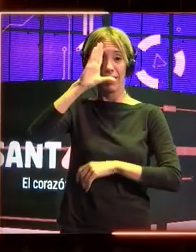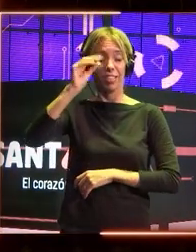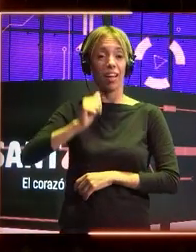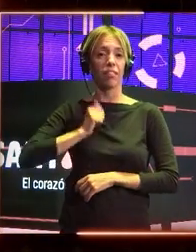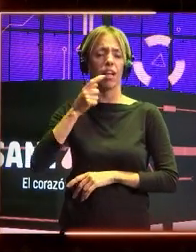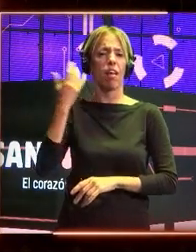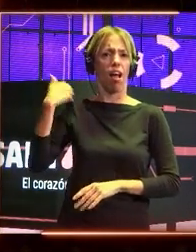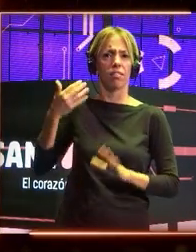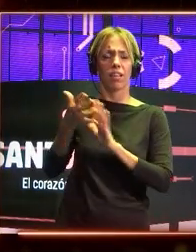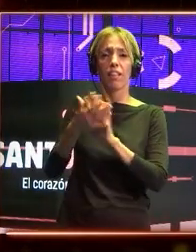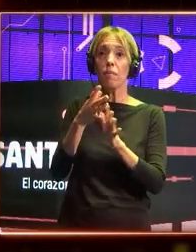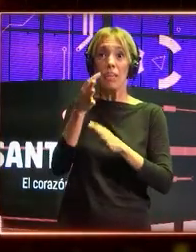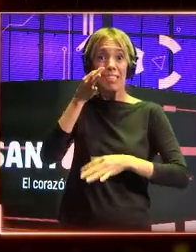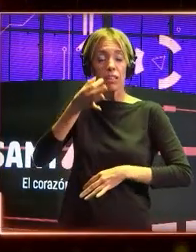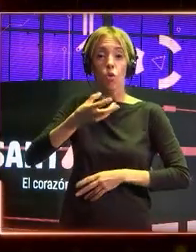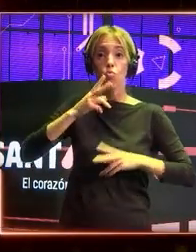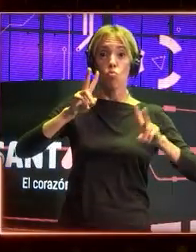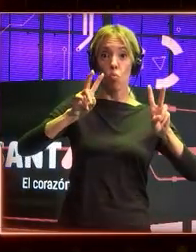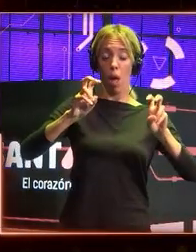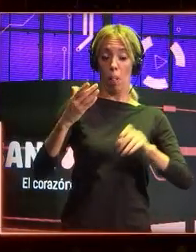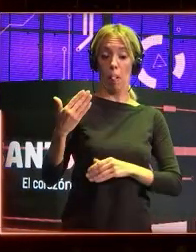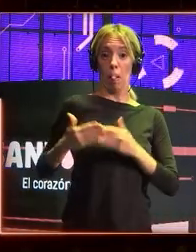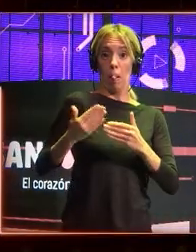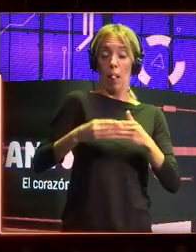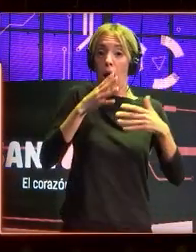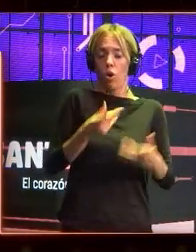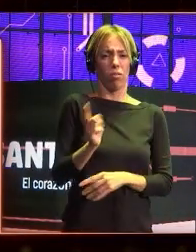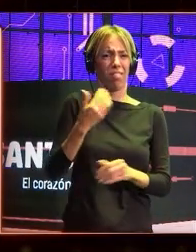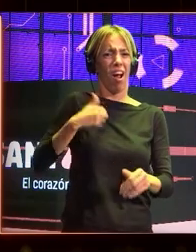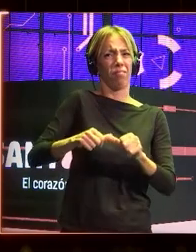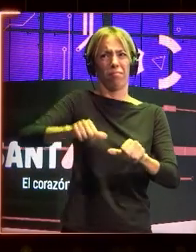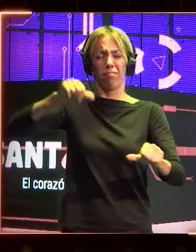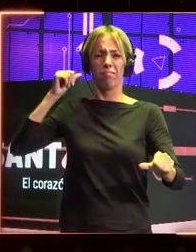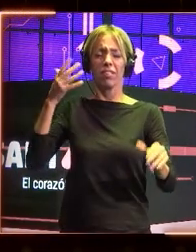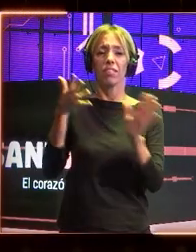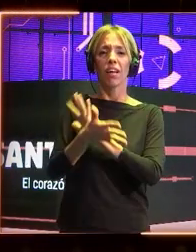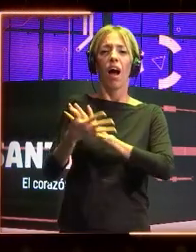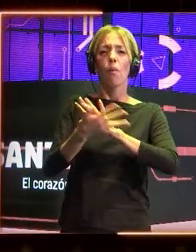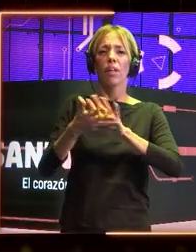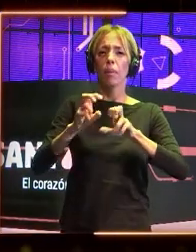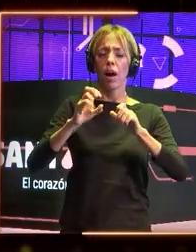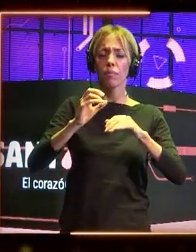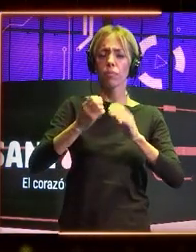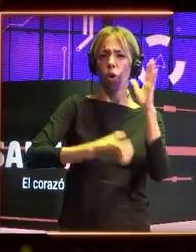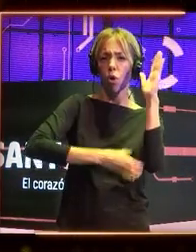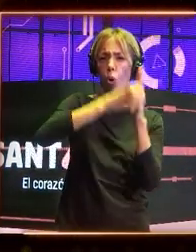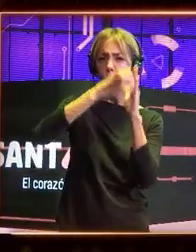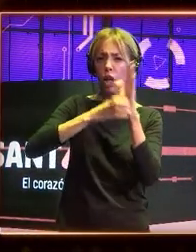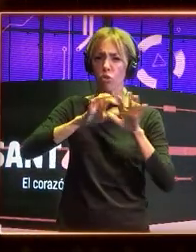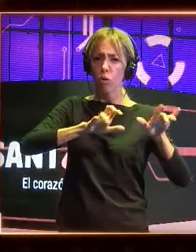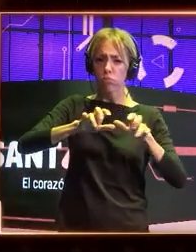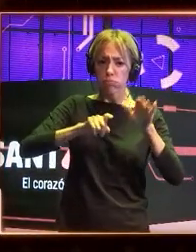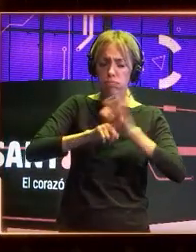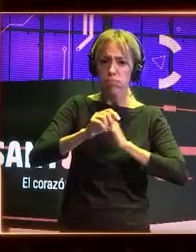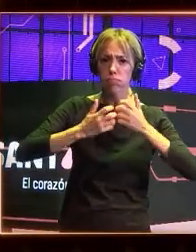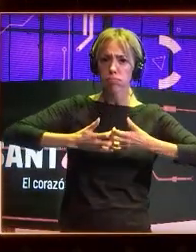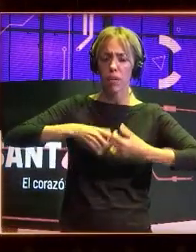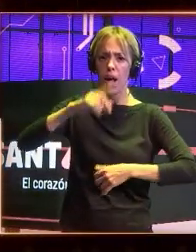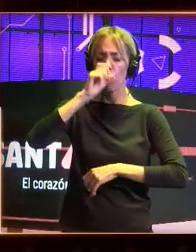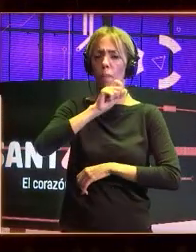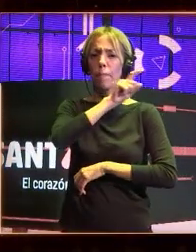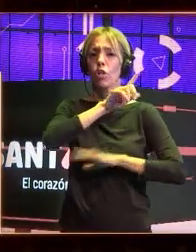antes un concepto que no es tan nuevo Inteligencia artificial existe desde que el campo de la computación se empieza a desarrollar desde